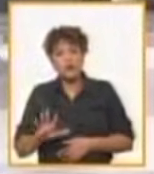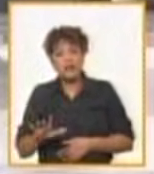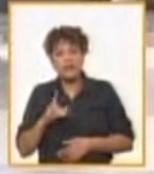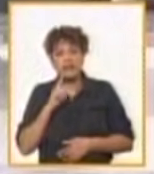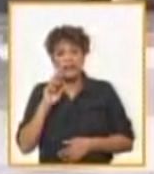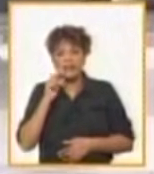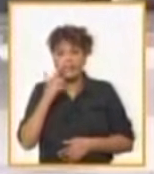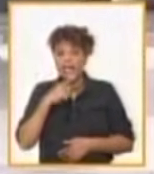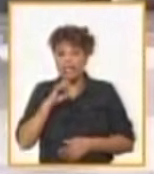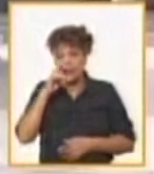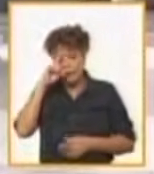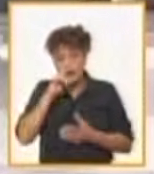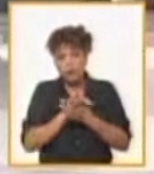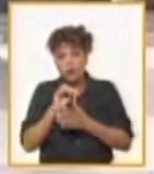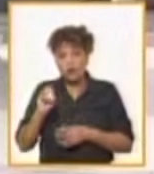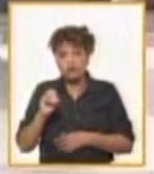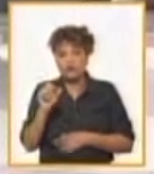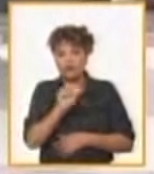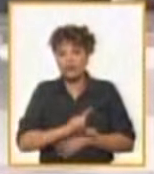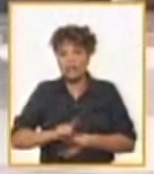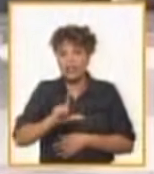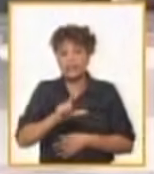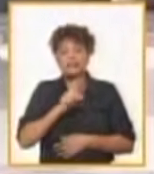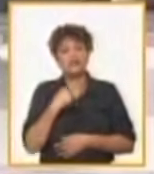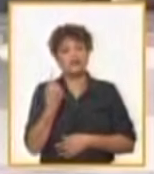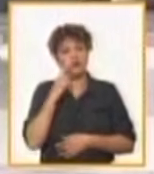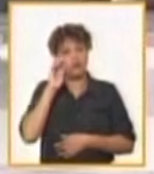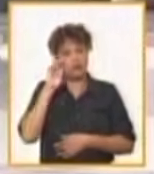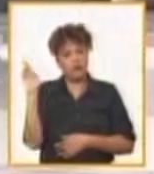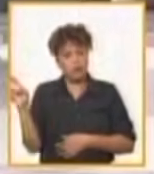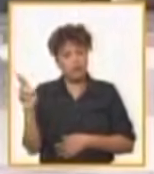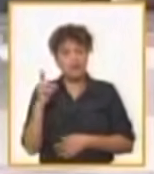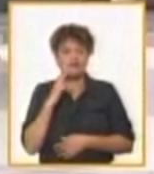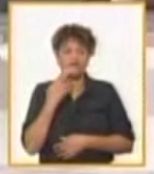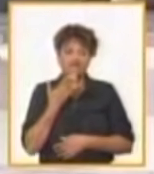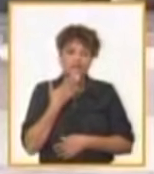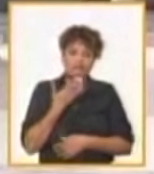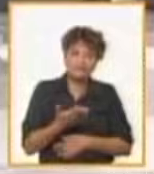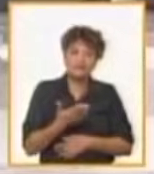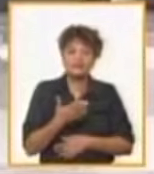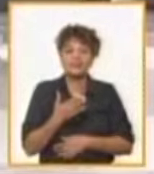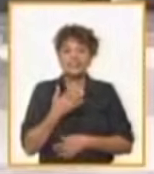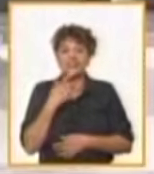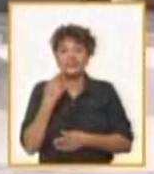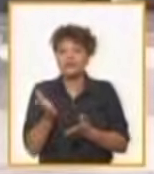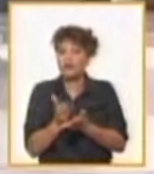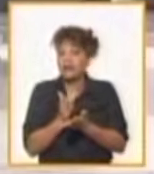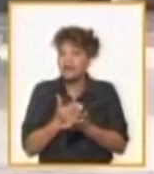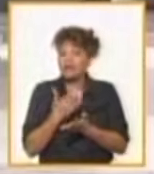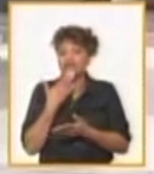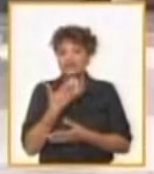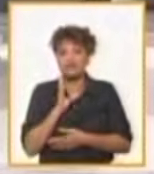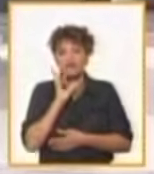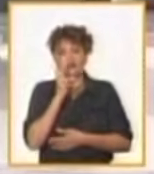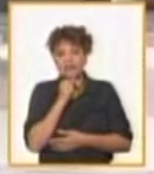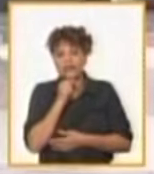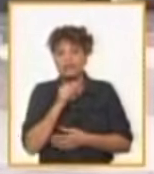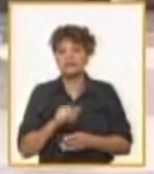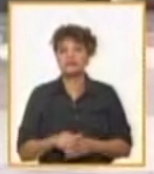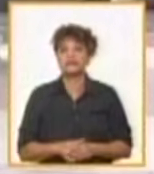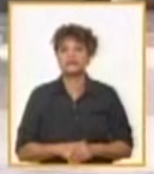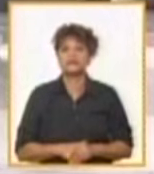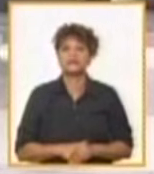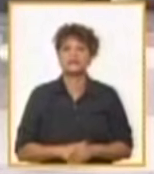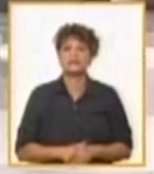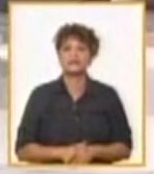se publicaron en Cuba y que se recuerdan con mucho cariño y que son obras de mucho... Un hombre de verdad. Exacto, un hombre de verdad.